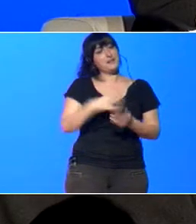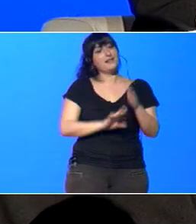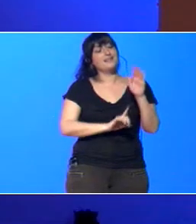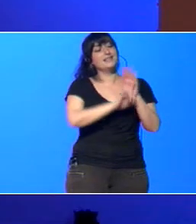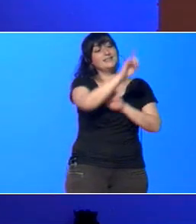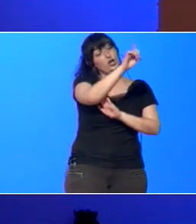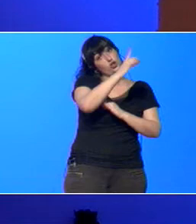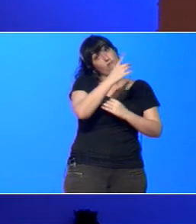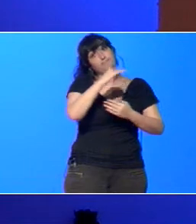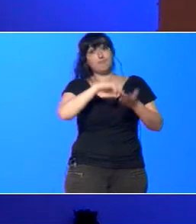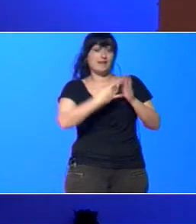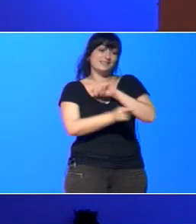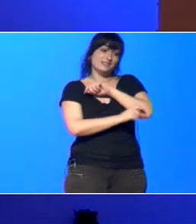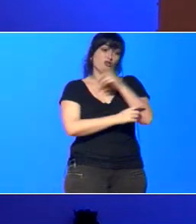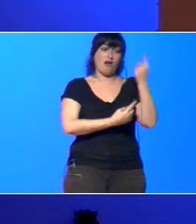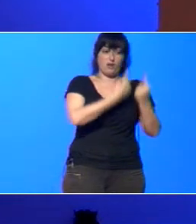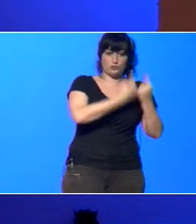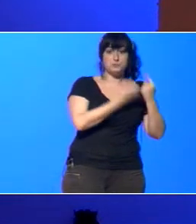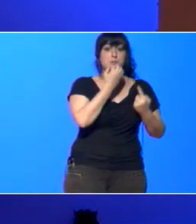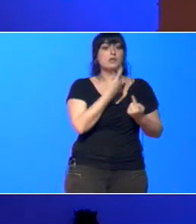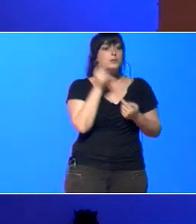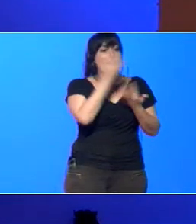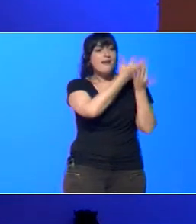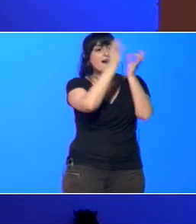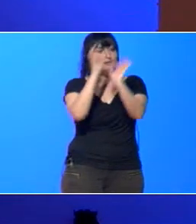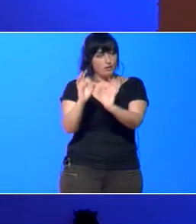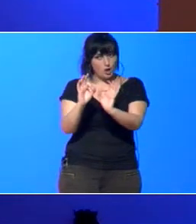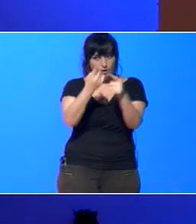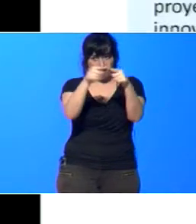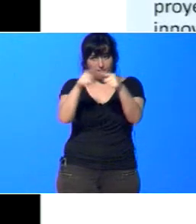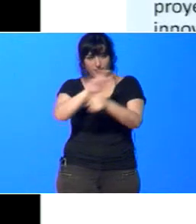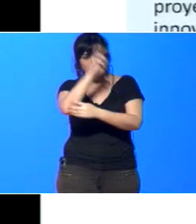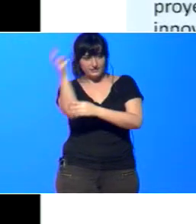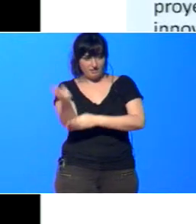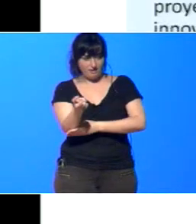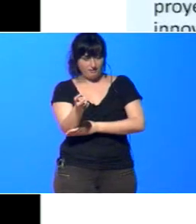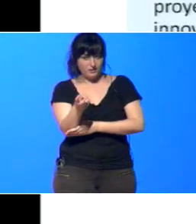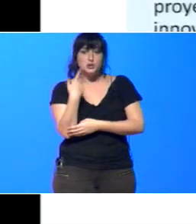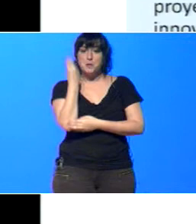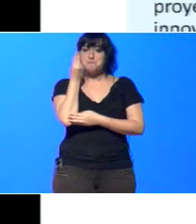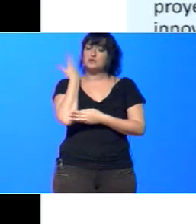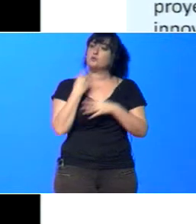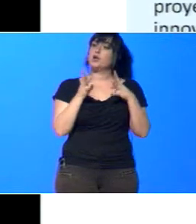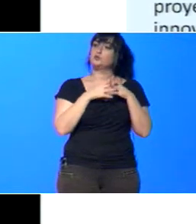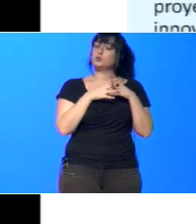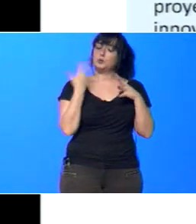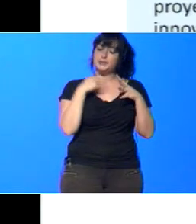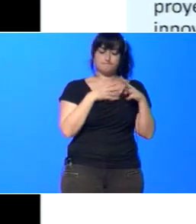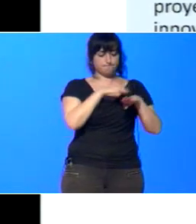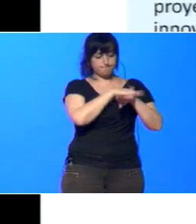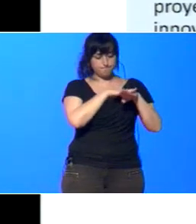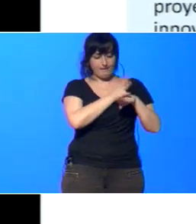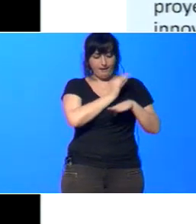planes estratégicos, por ejemplo, el de la atención a la diversidad, ¿no? Entonces, yo creo que tenemos como la estructura que nos va a permitir, de alguna